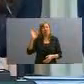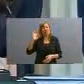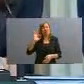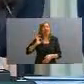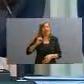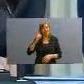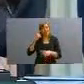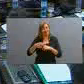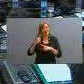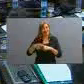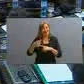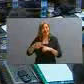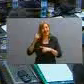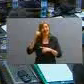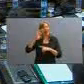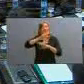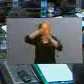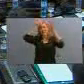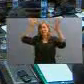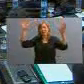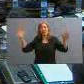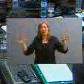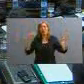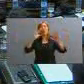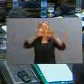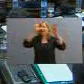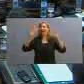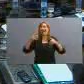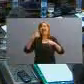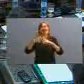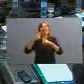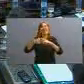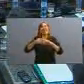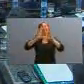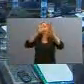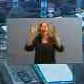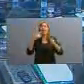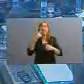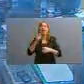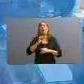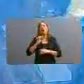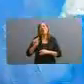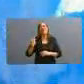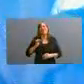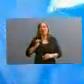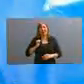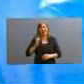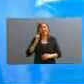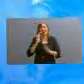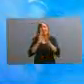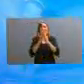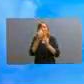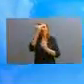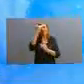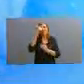¿Se acuerdan de esa carreta, de unas carretas que llevaba, que significaba el golpe de Estado, que se incendiaba la